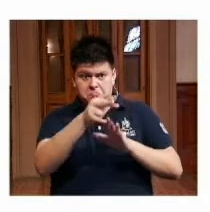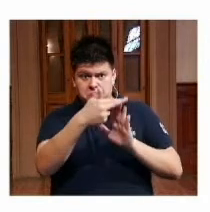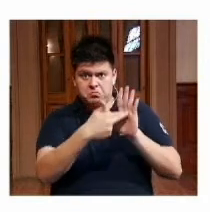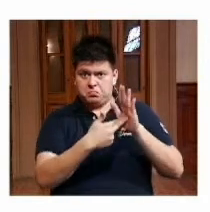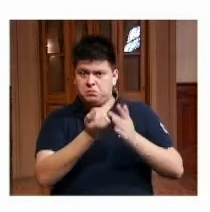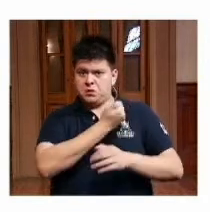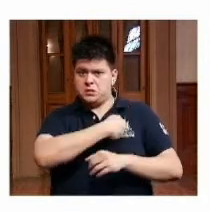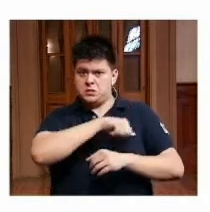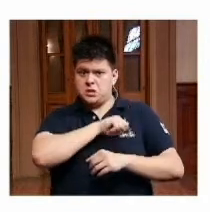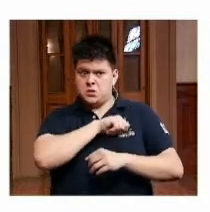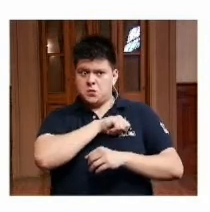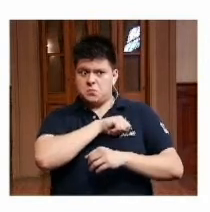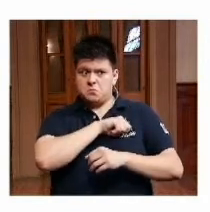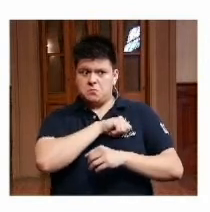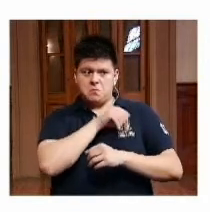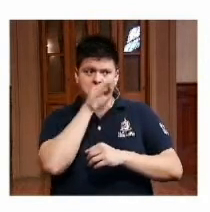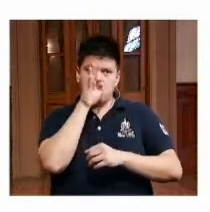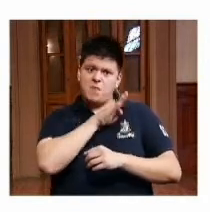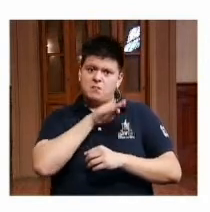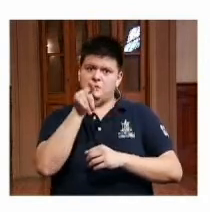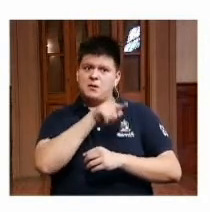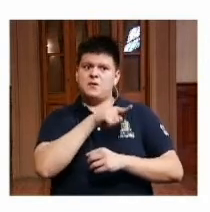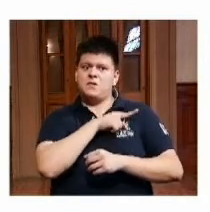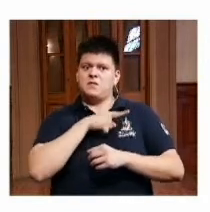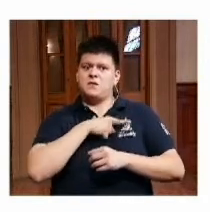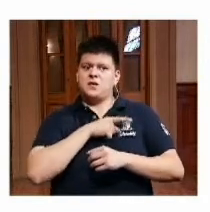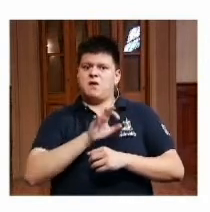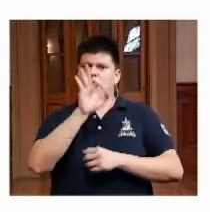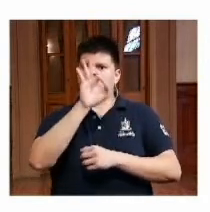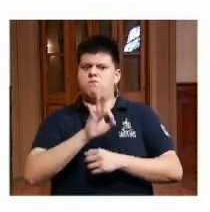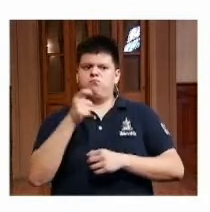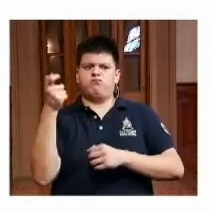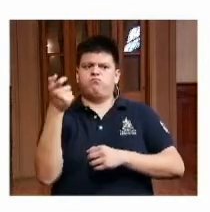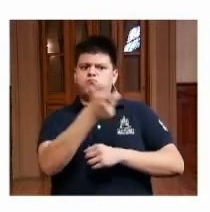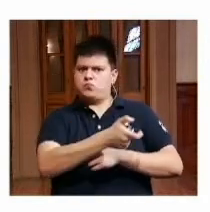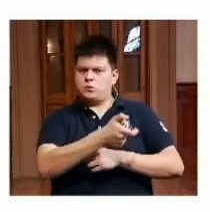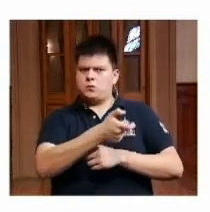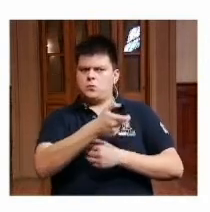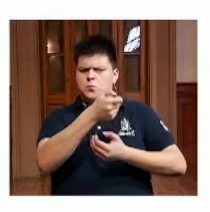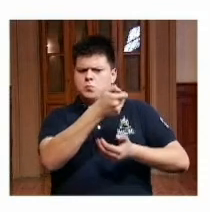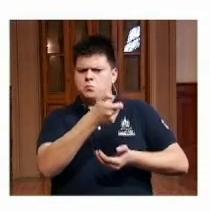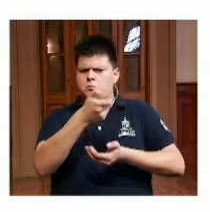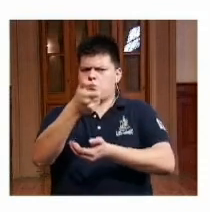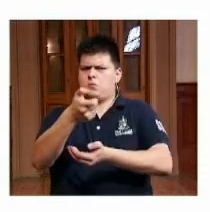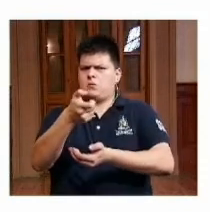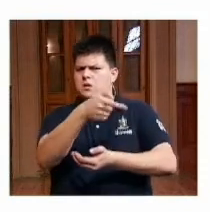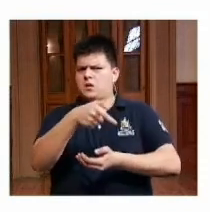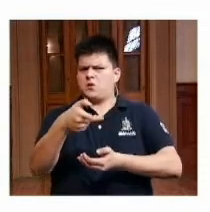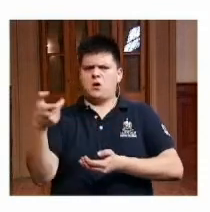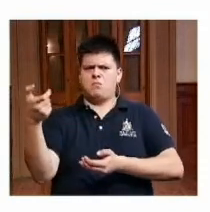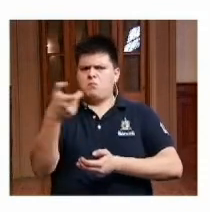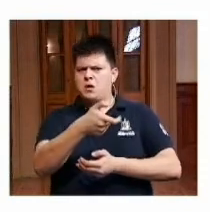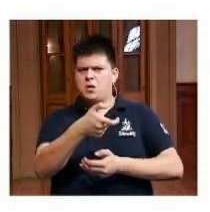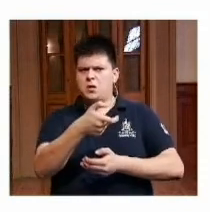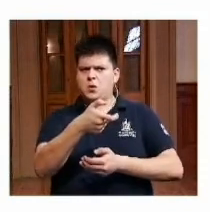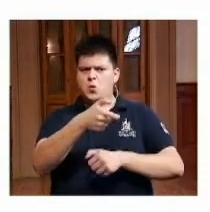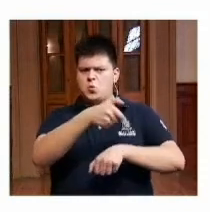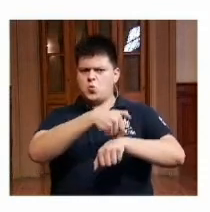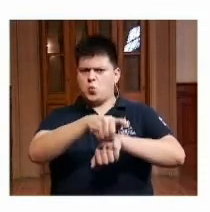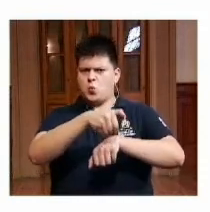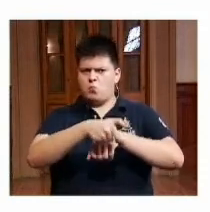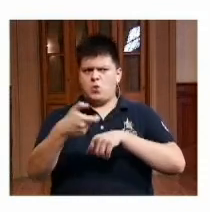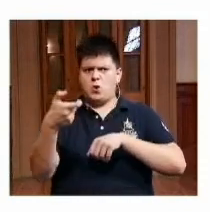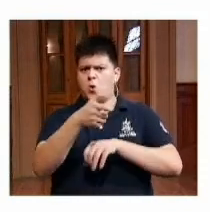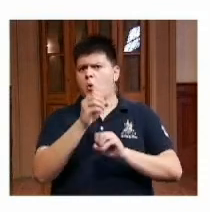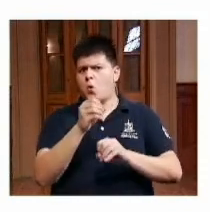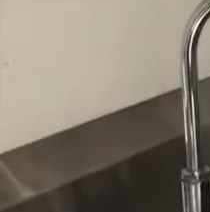y que tienen que depositar un recurso económico depositar dinero a una cuenta o